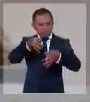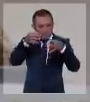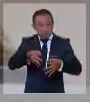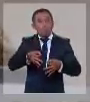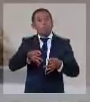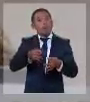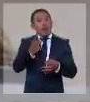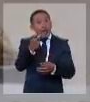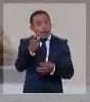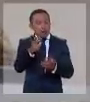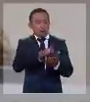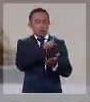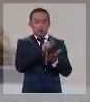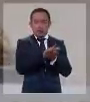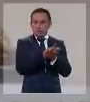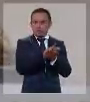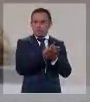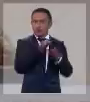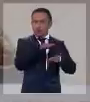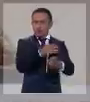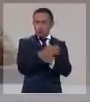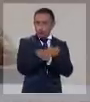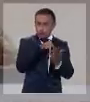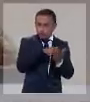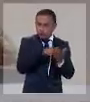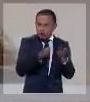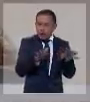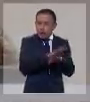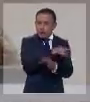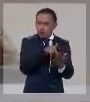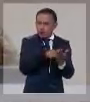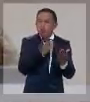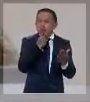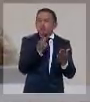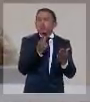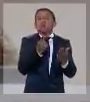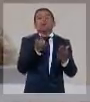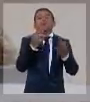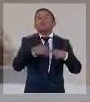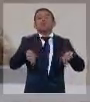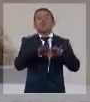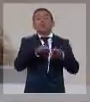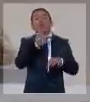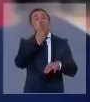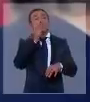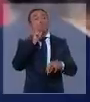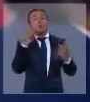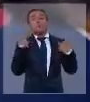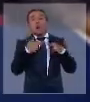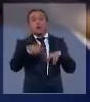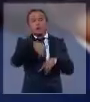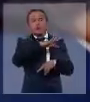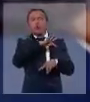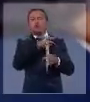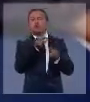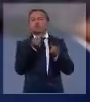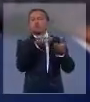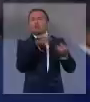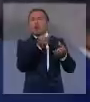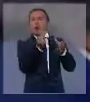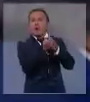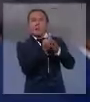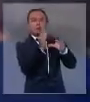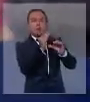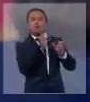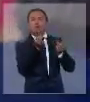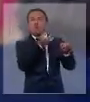justamente, en su parte correcta, dar herramientas a las maestras y a los maestros para que puedan hacer mejor su trabajo. El problema, y hay